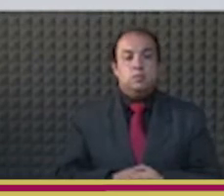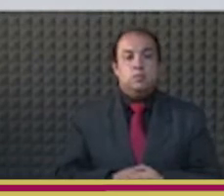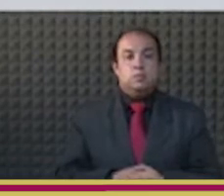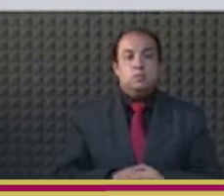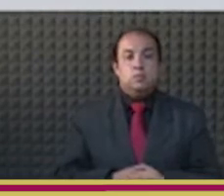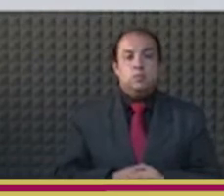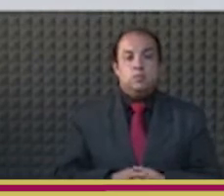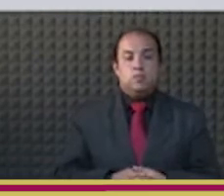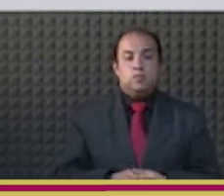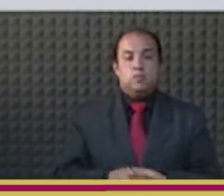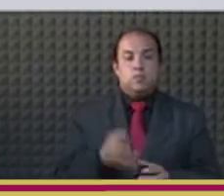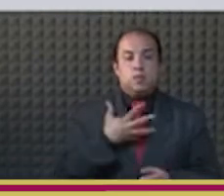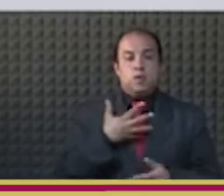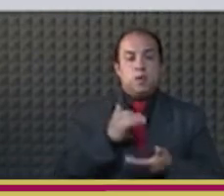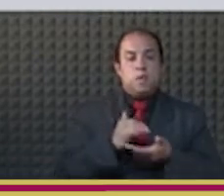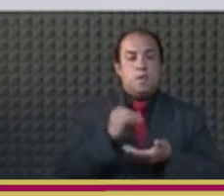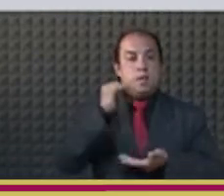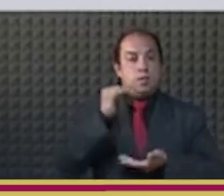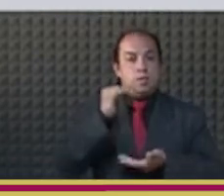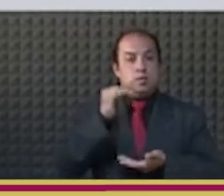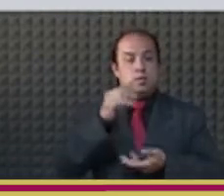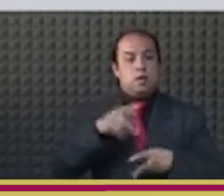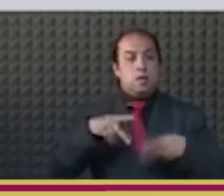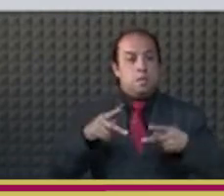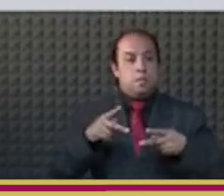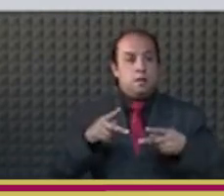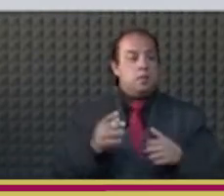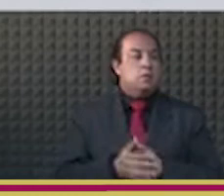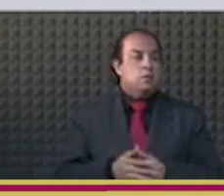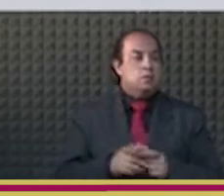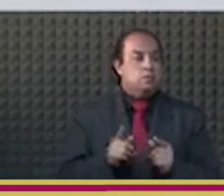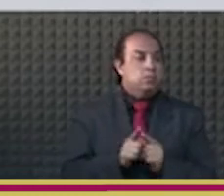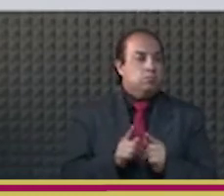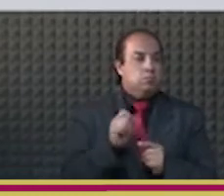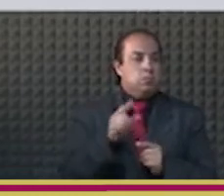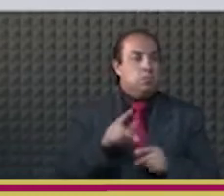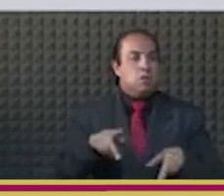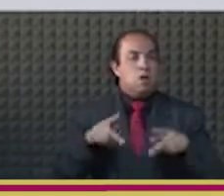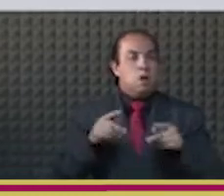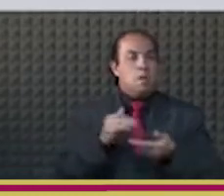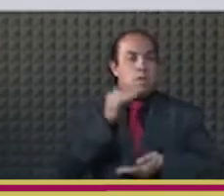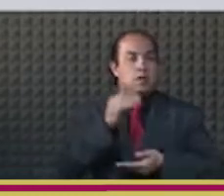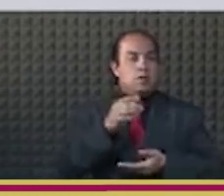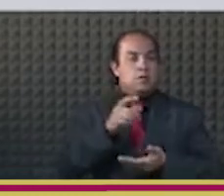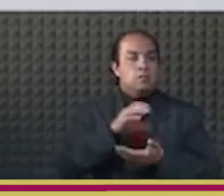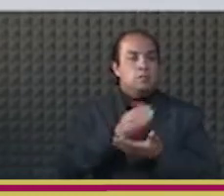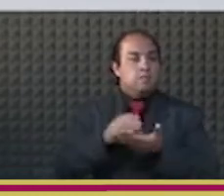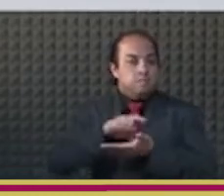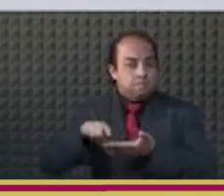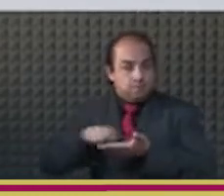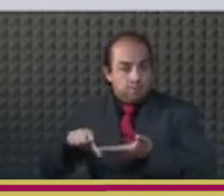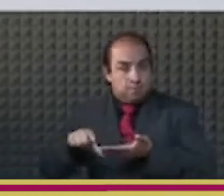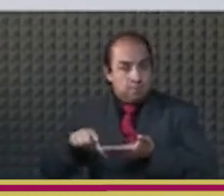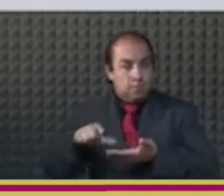con ello, un aumento en las ventas minoristas y un aumento en el consumo. El consumo creció a